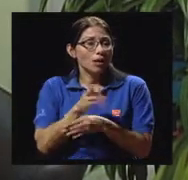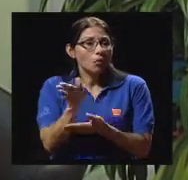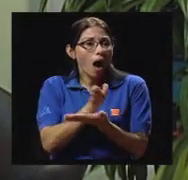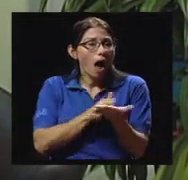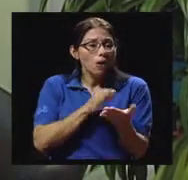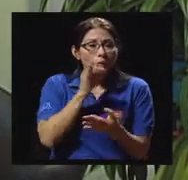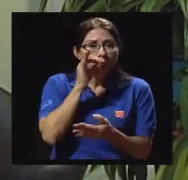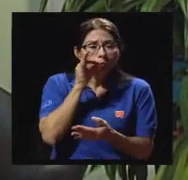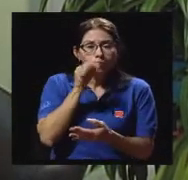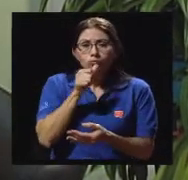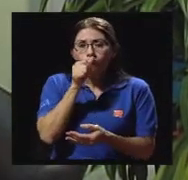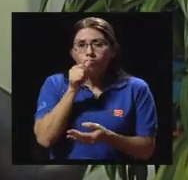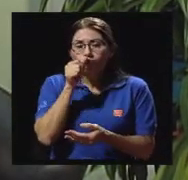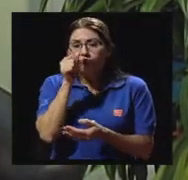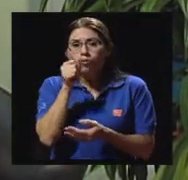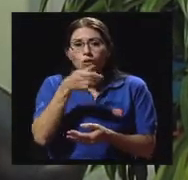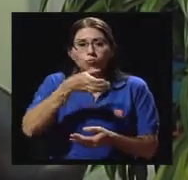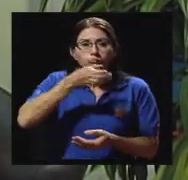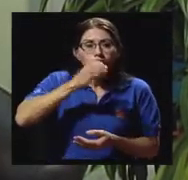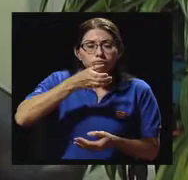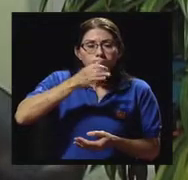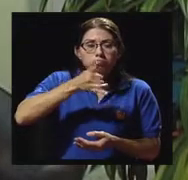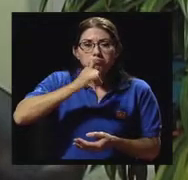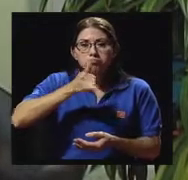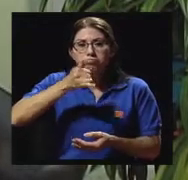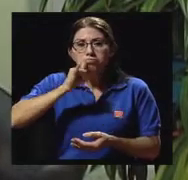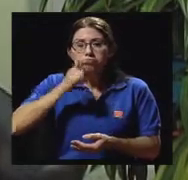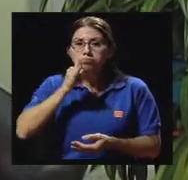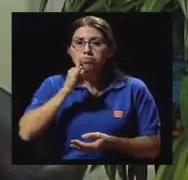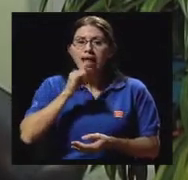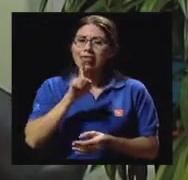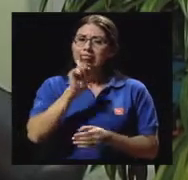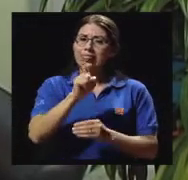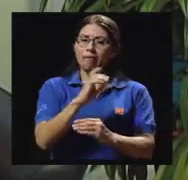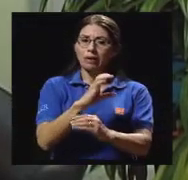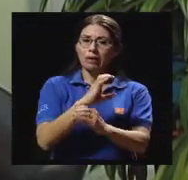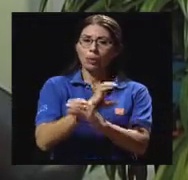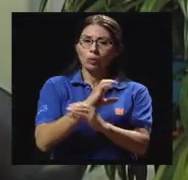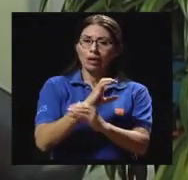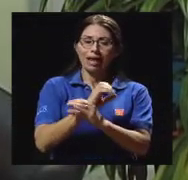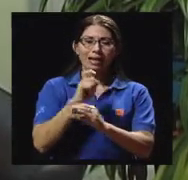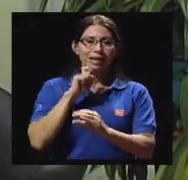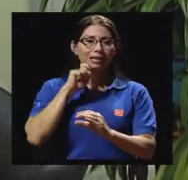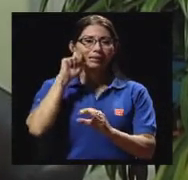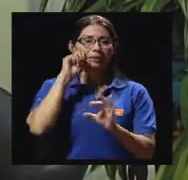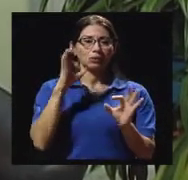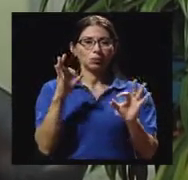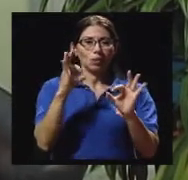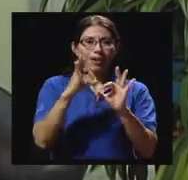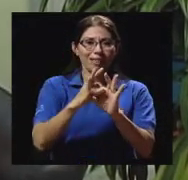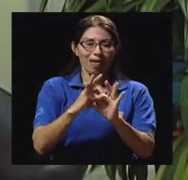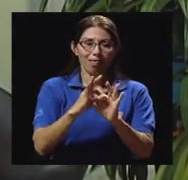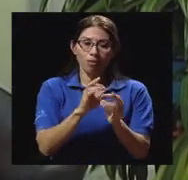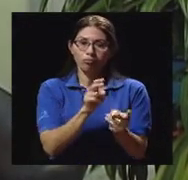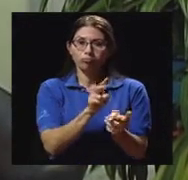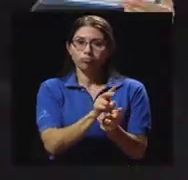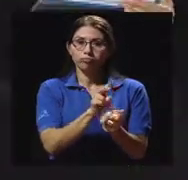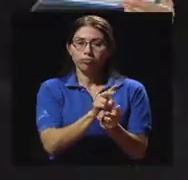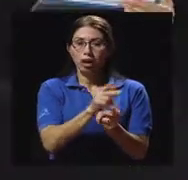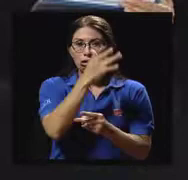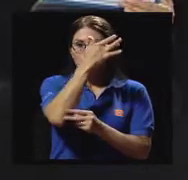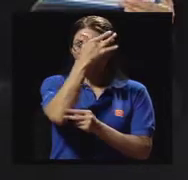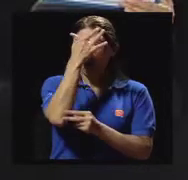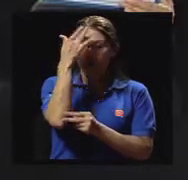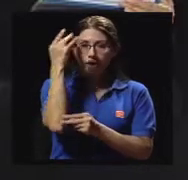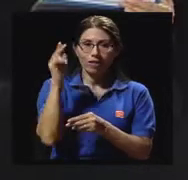droga, la sexualidad tiene que estar muy cuidada, porque es cuando se olvida la protección.